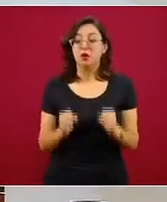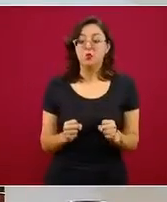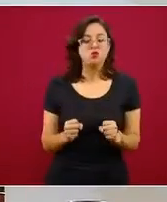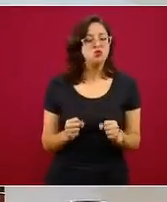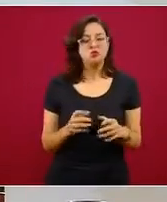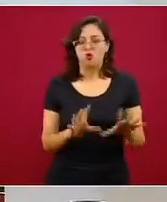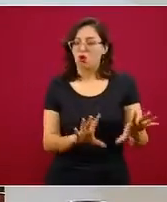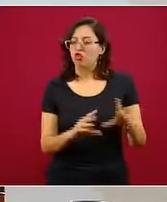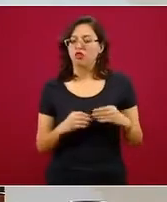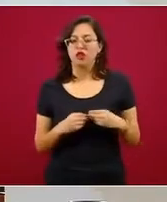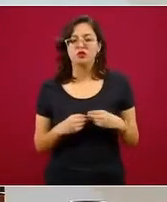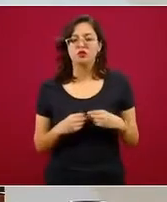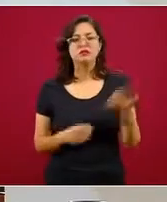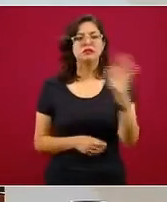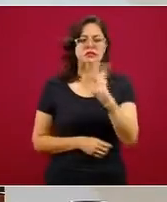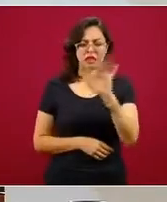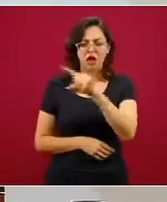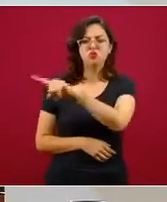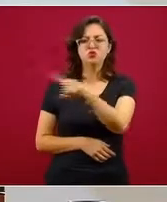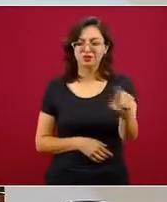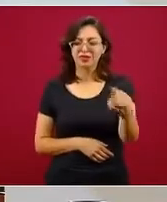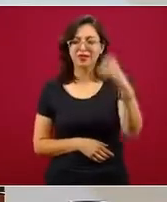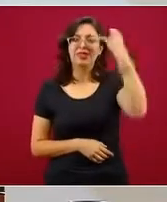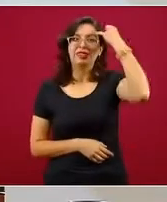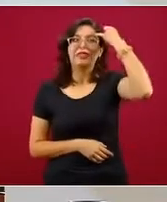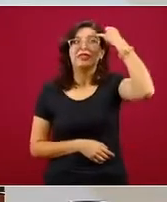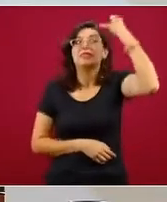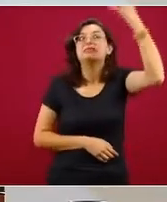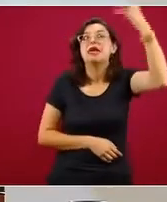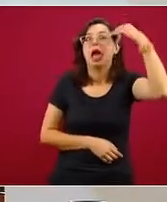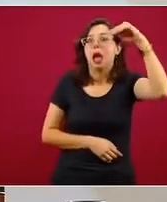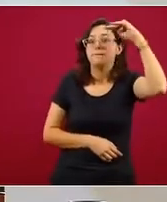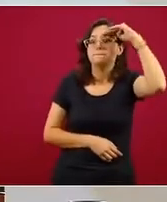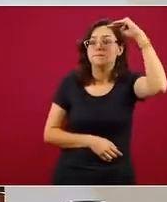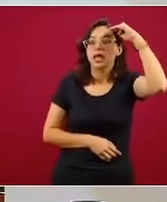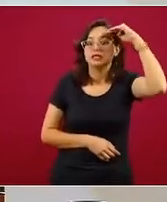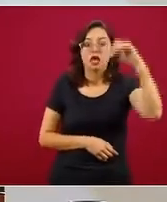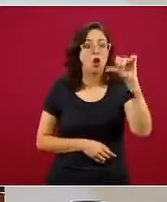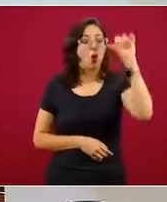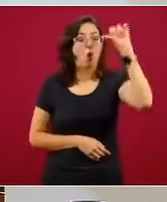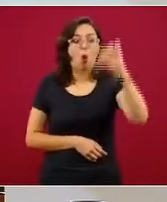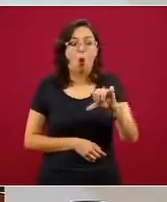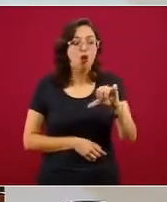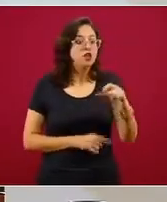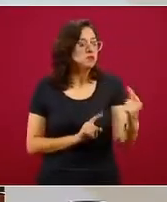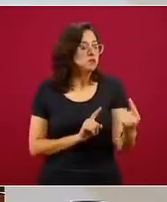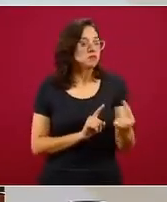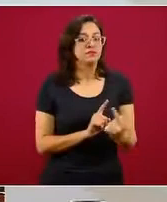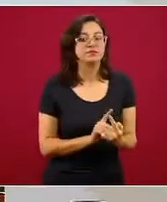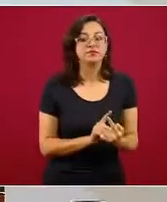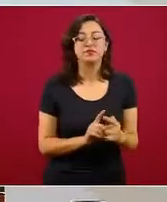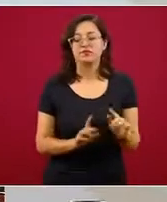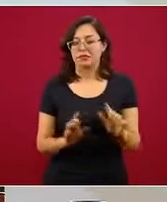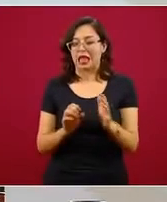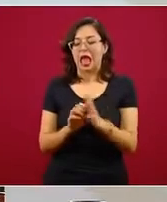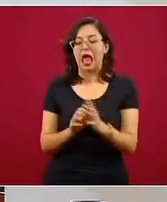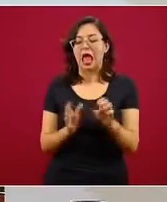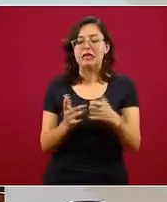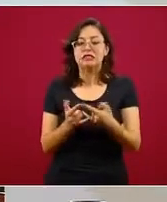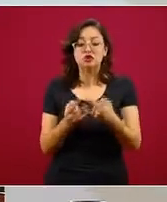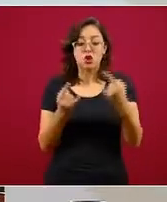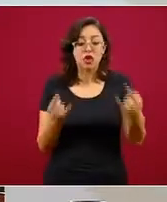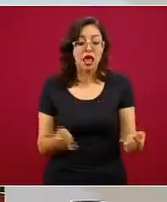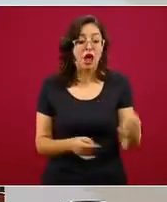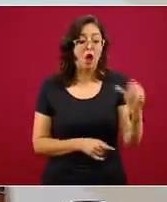expectativa. Es más, quizá ustedes tienen esa idea. Mi amiga le diagnosticaron COVID